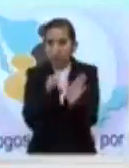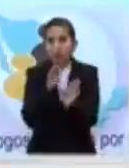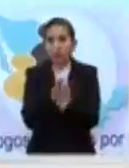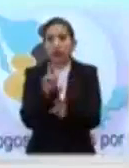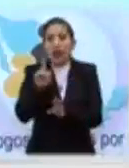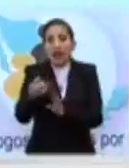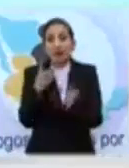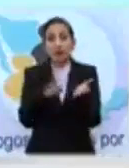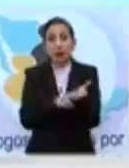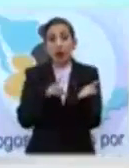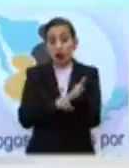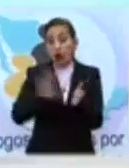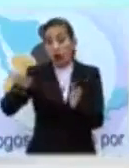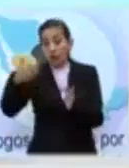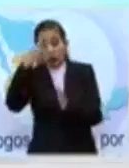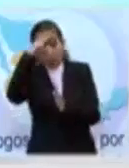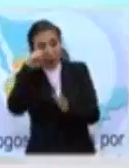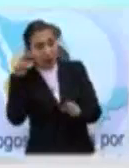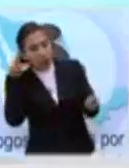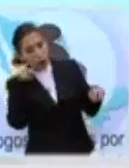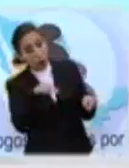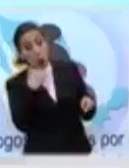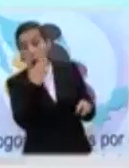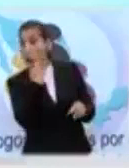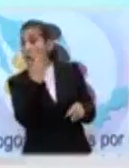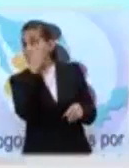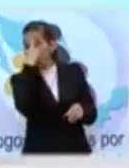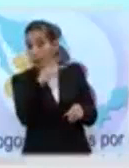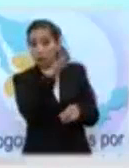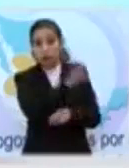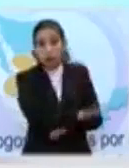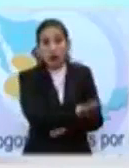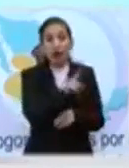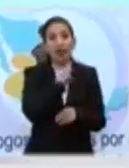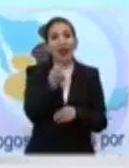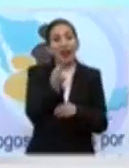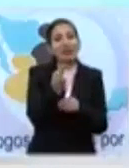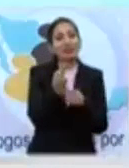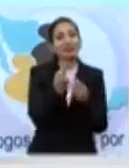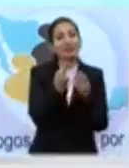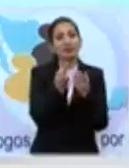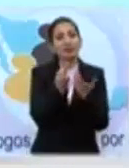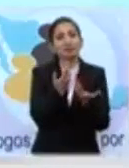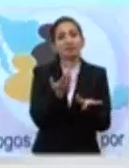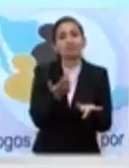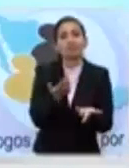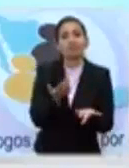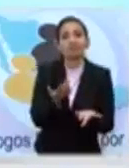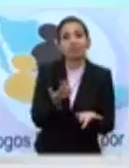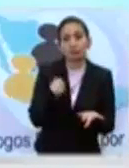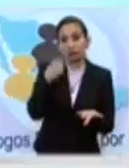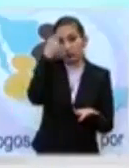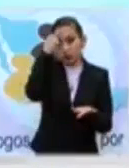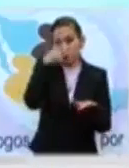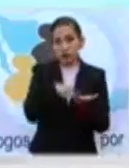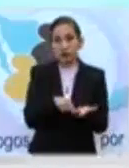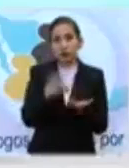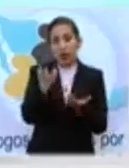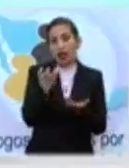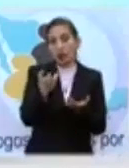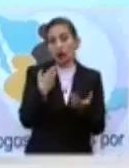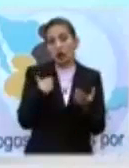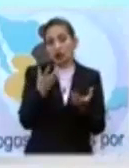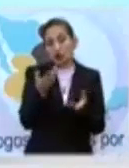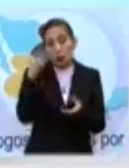se valoran fuera de México de manera muy importante y se tratan de emular fuera de México. Y creo que estos